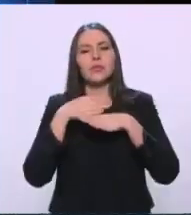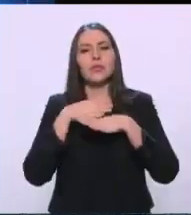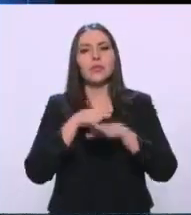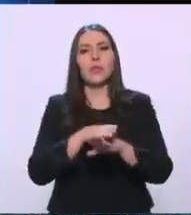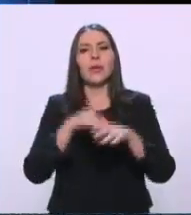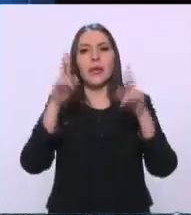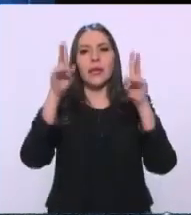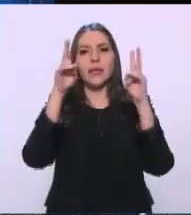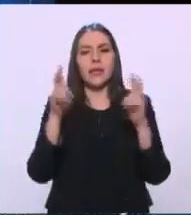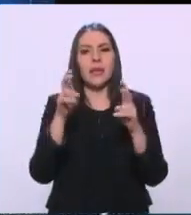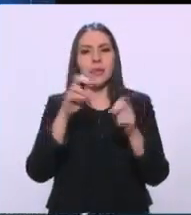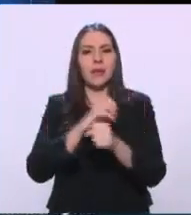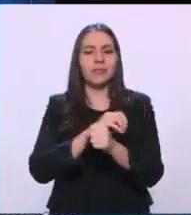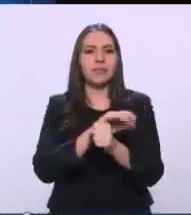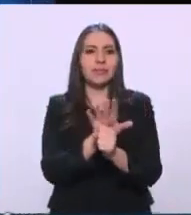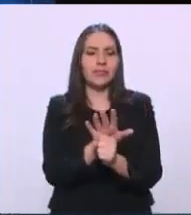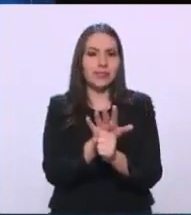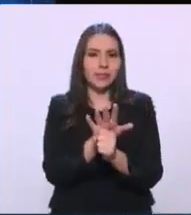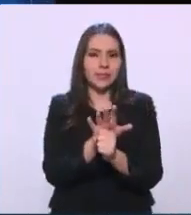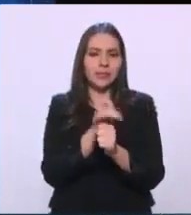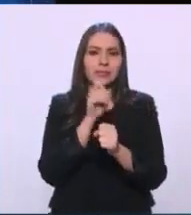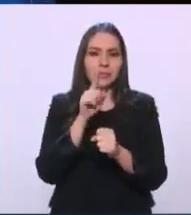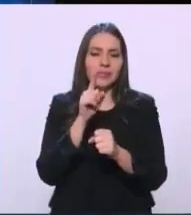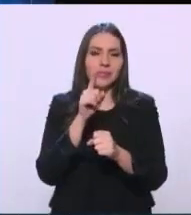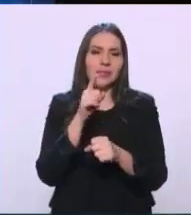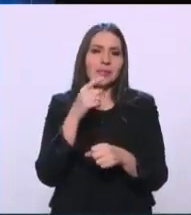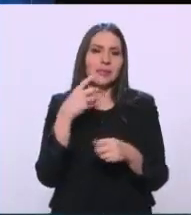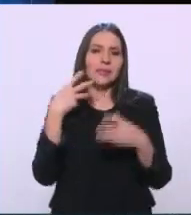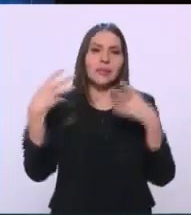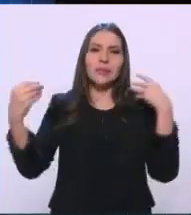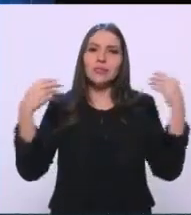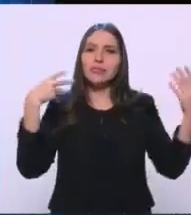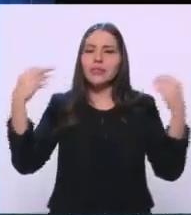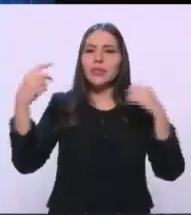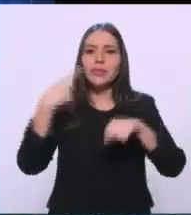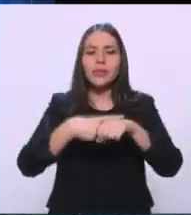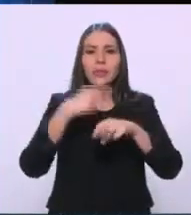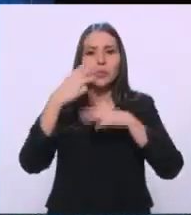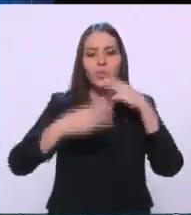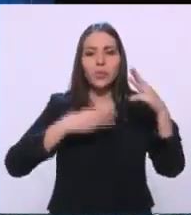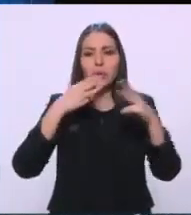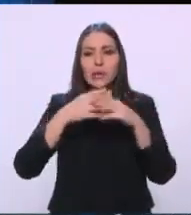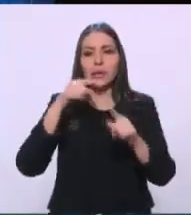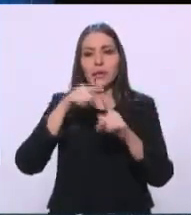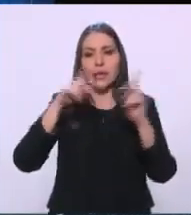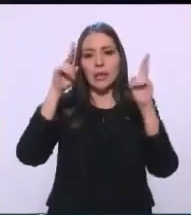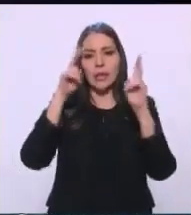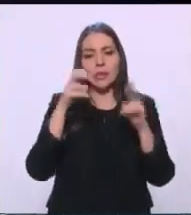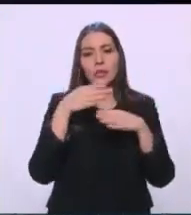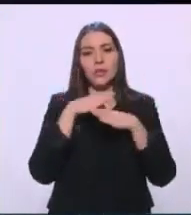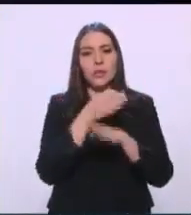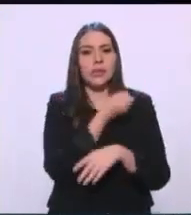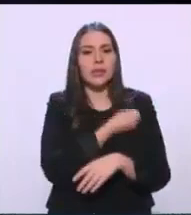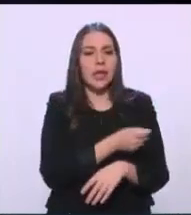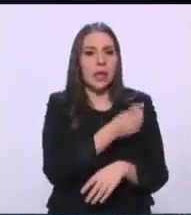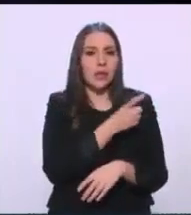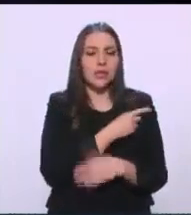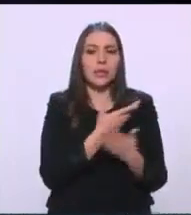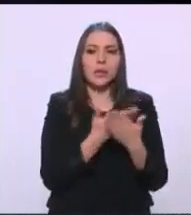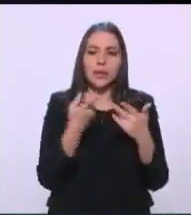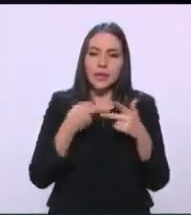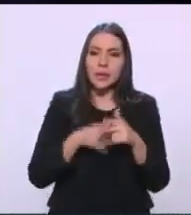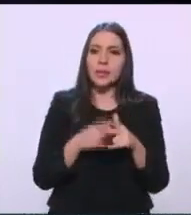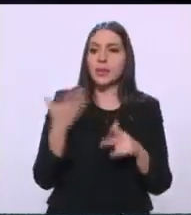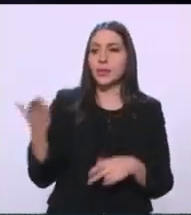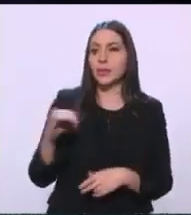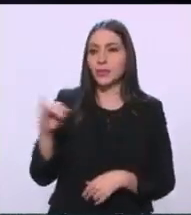un tema de salud, no de política. Muchas gracias por acompañarnos esta noche. Iniciamos contigo. Jonathan,